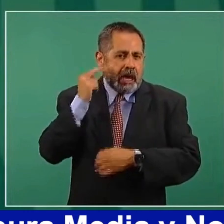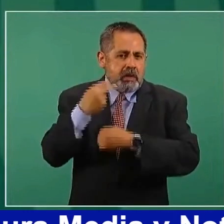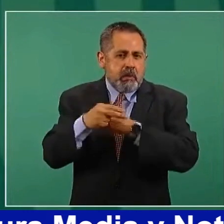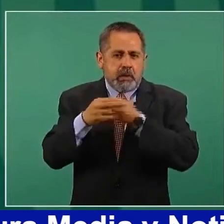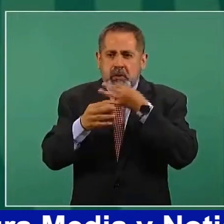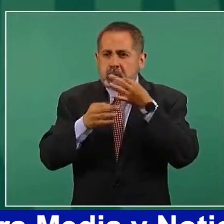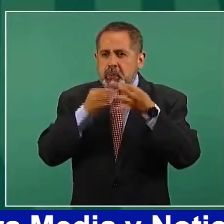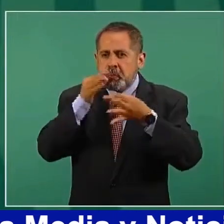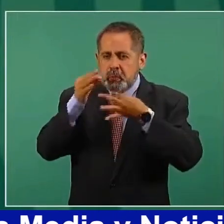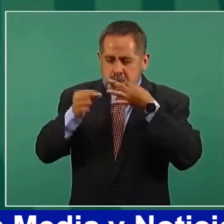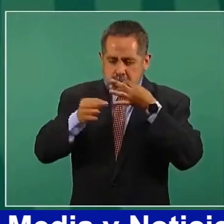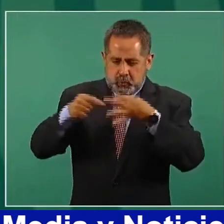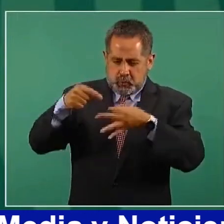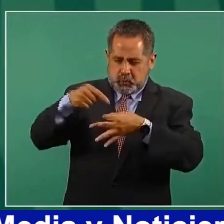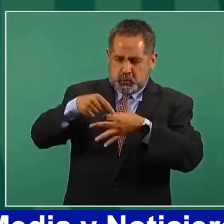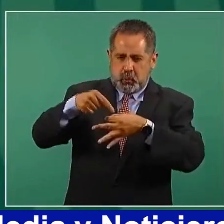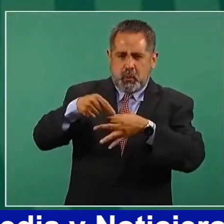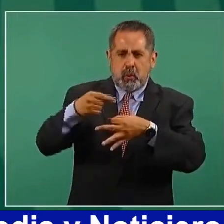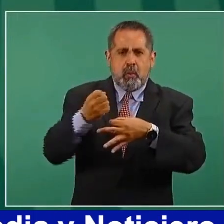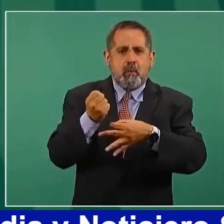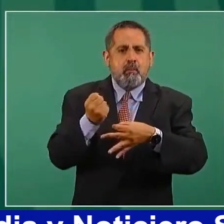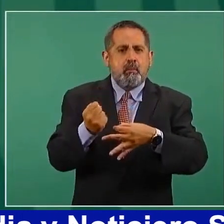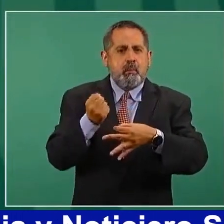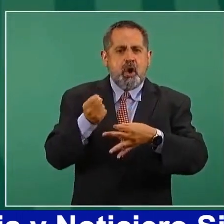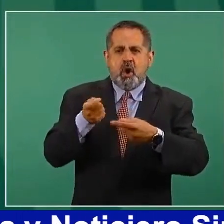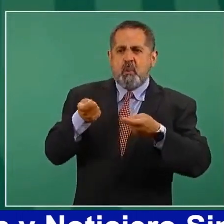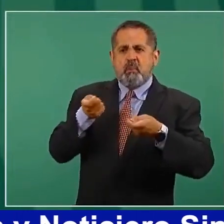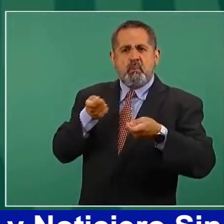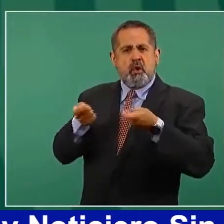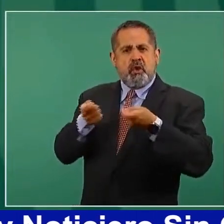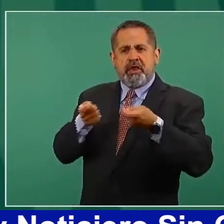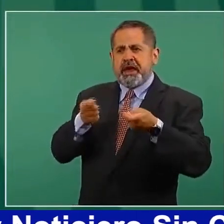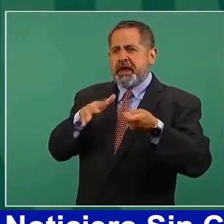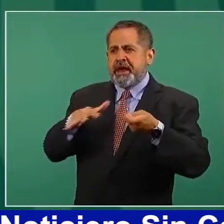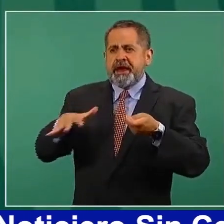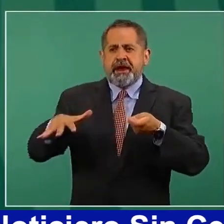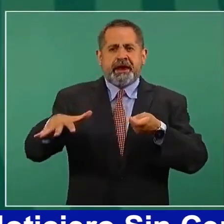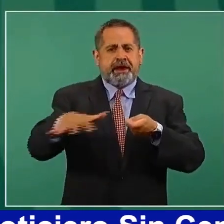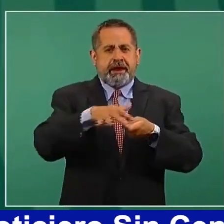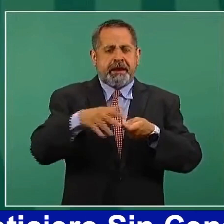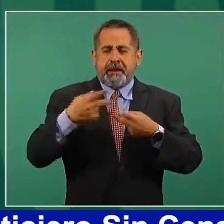masivo en ese entonces, como era la radio, y después la televisión.